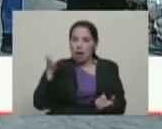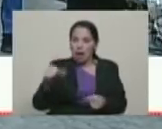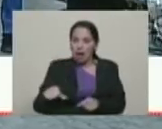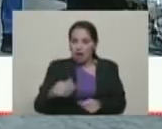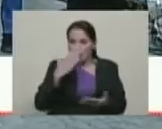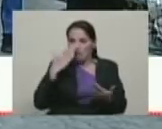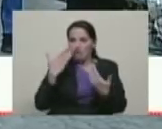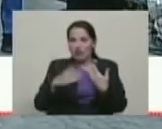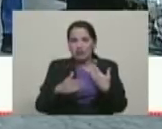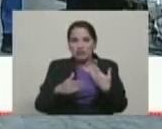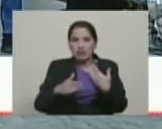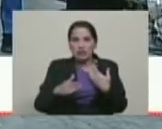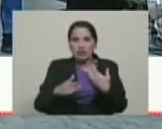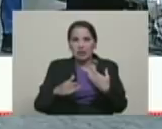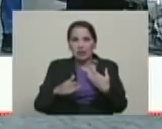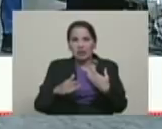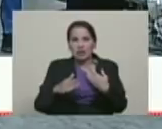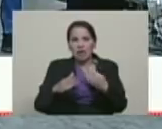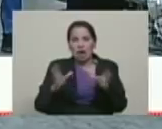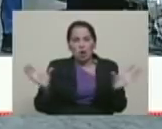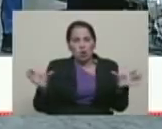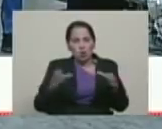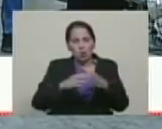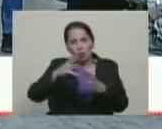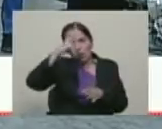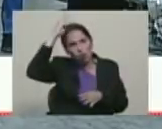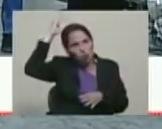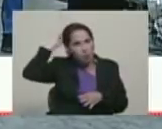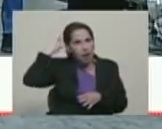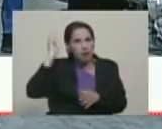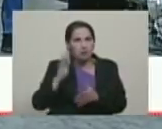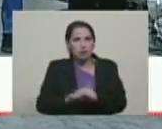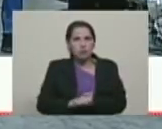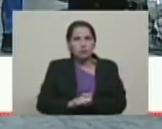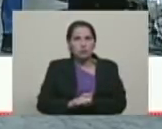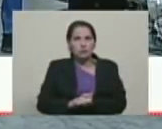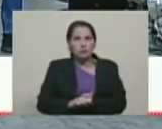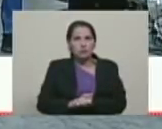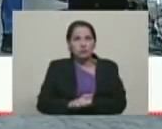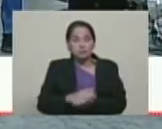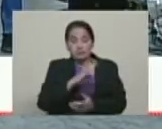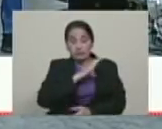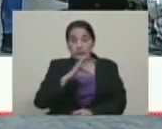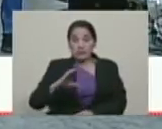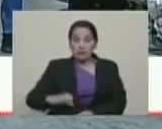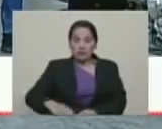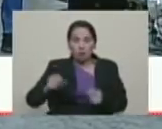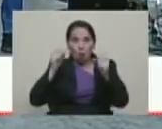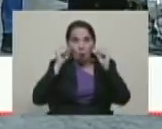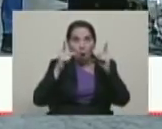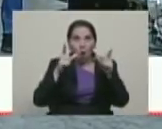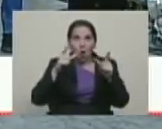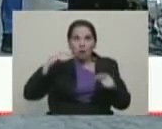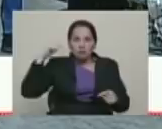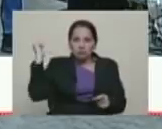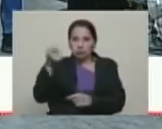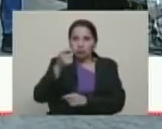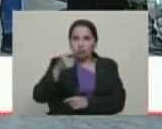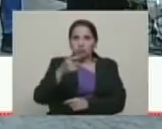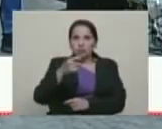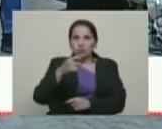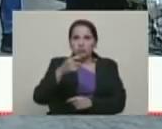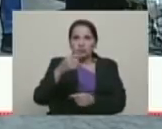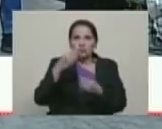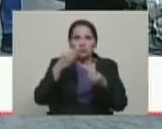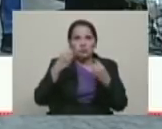Ese Cristo antiimperialista, rebelde, ese Cristo despierto, el Cristo del látigo en la mano, con ese